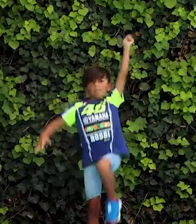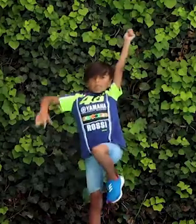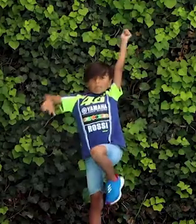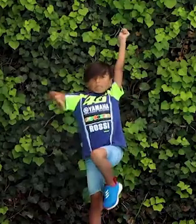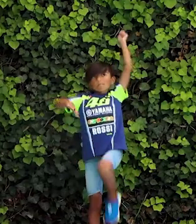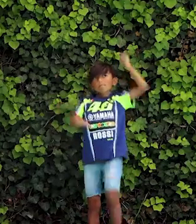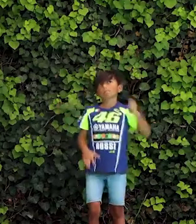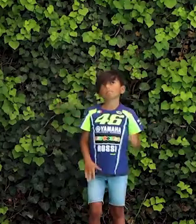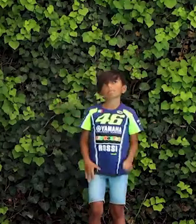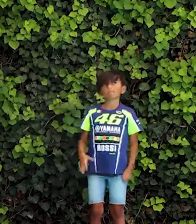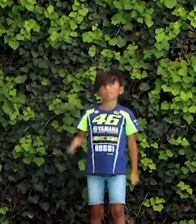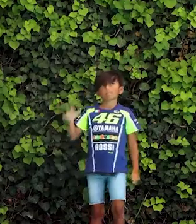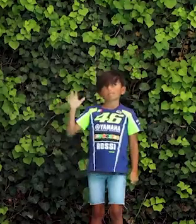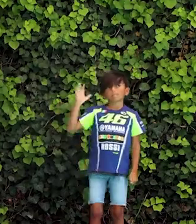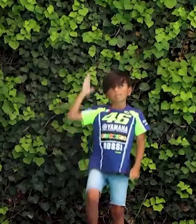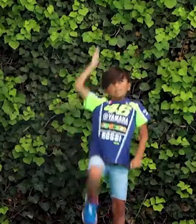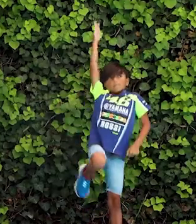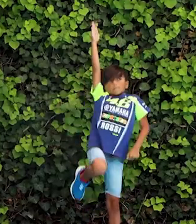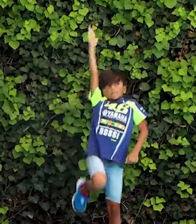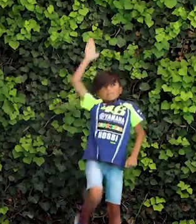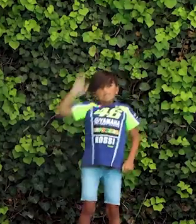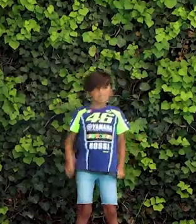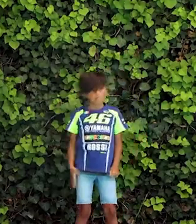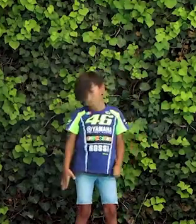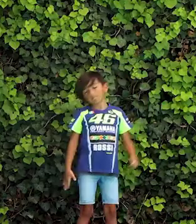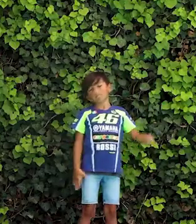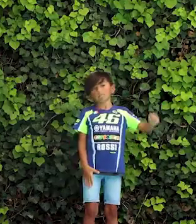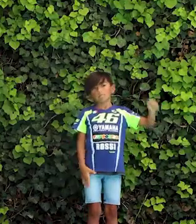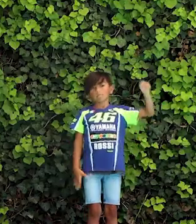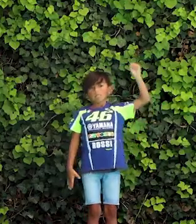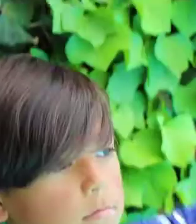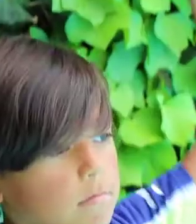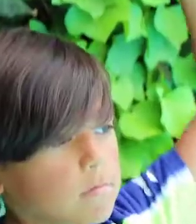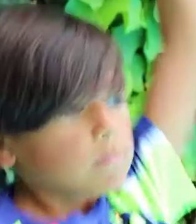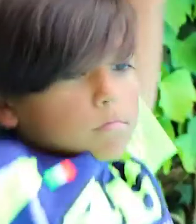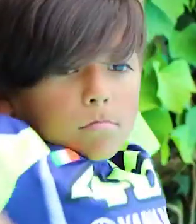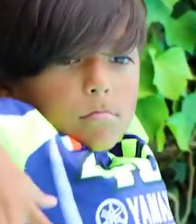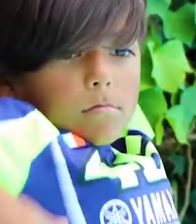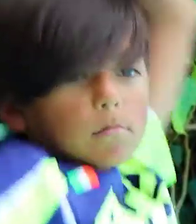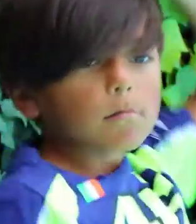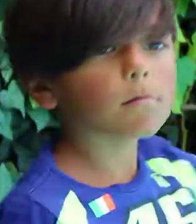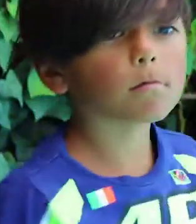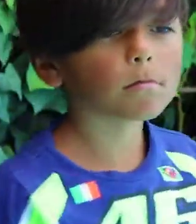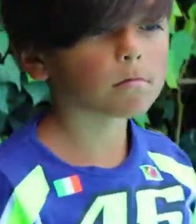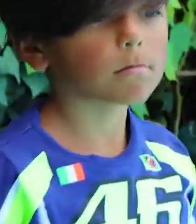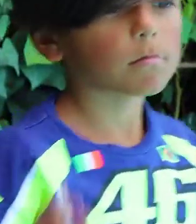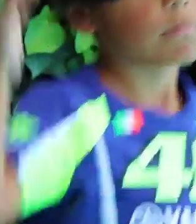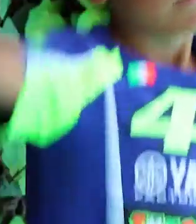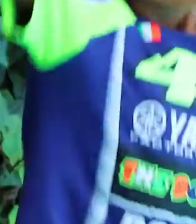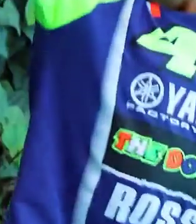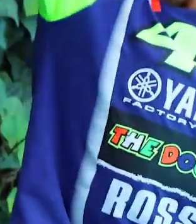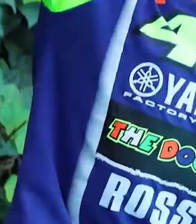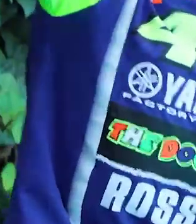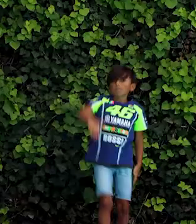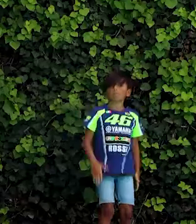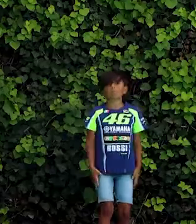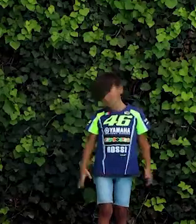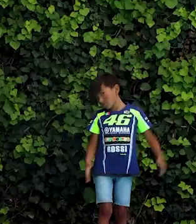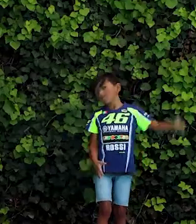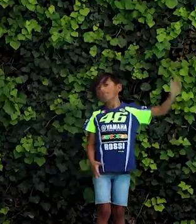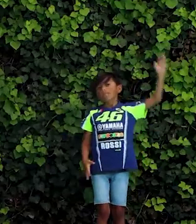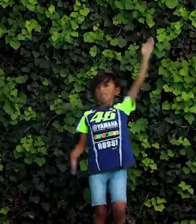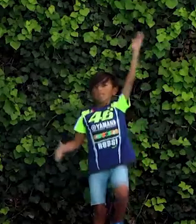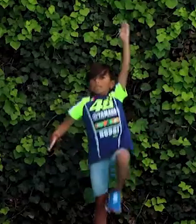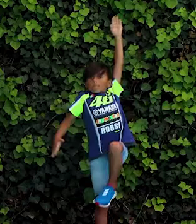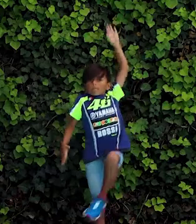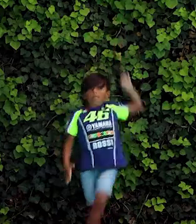Haz una coordinación. No se preocupen. Trata de mantener un poco el equilibrio. Eso, con tu otra mano.